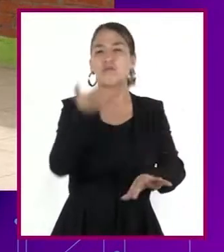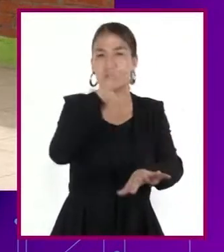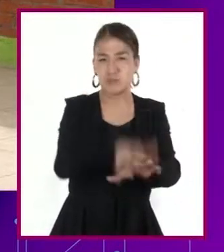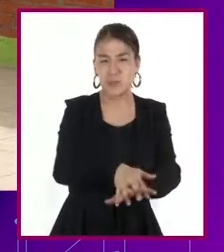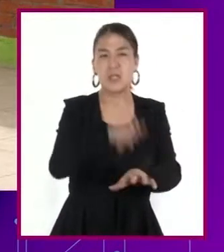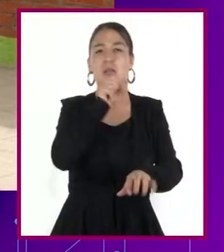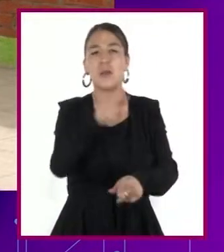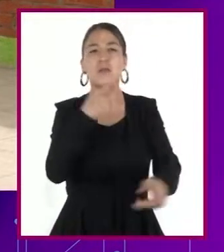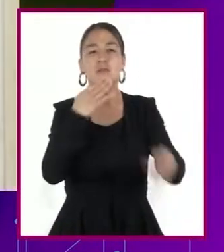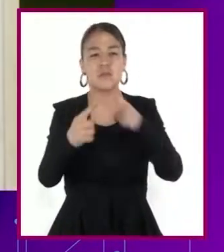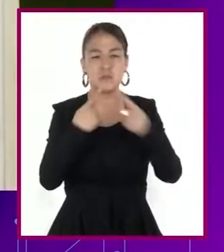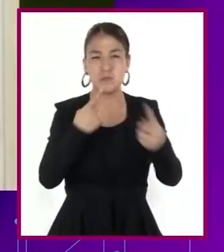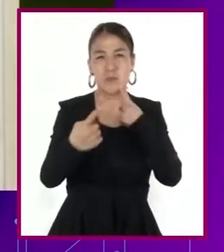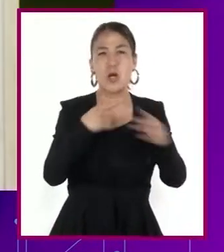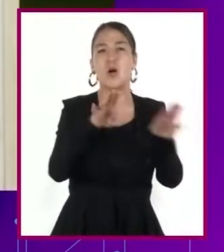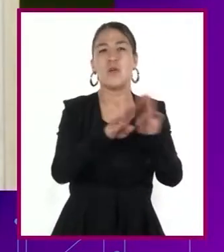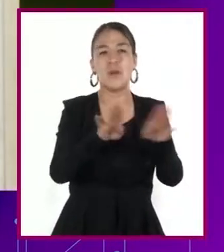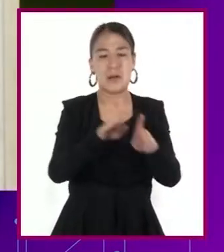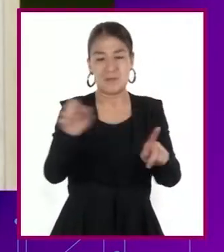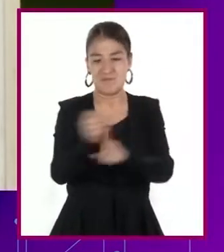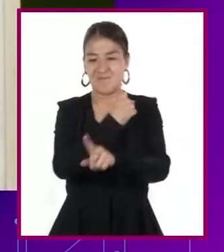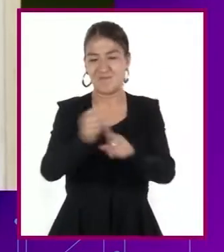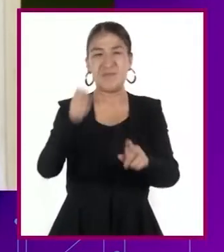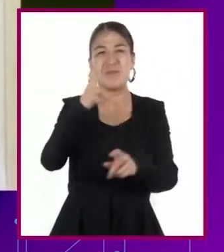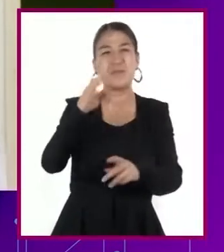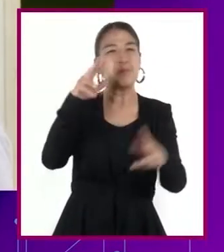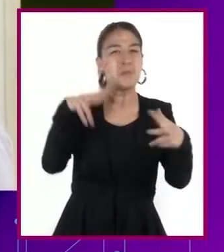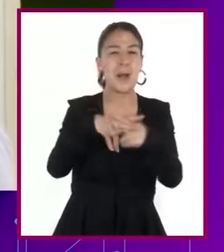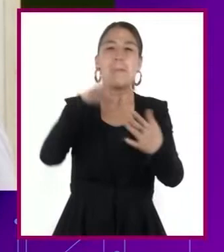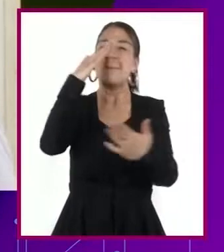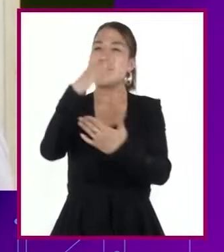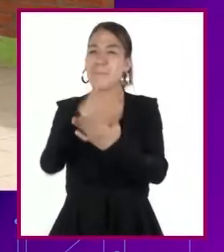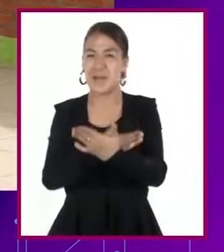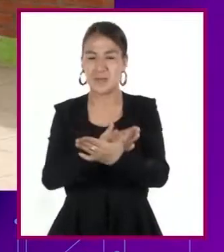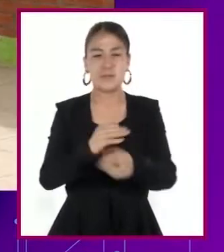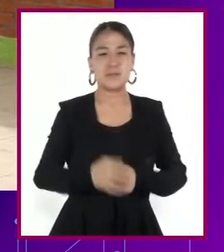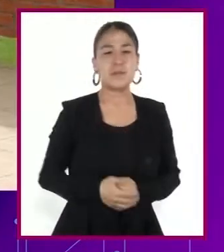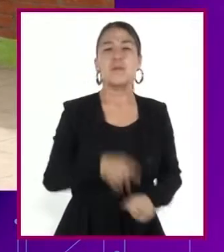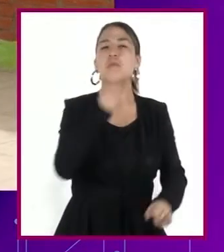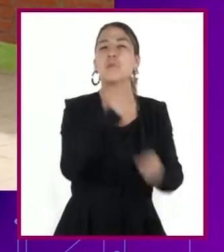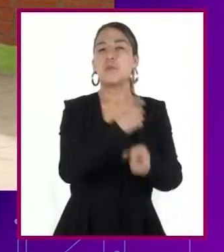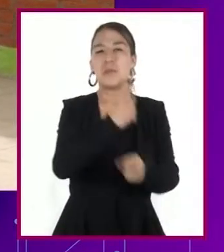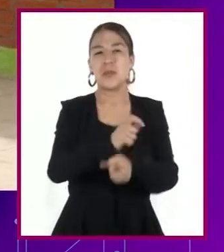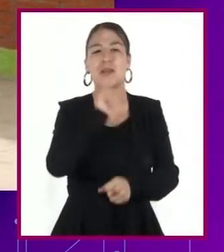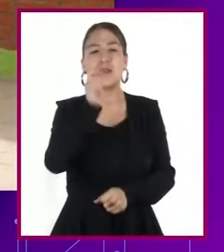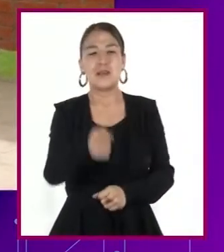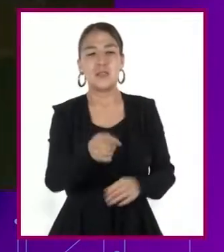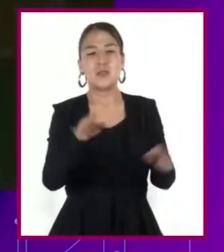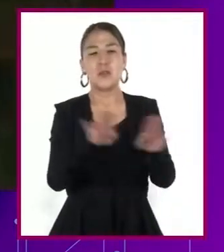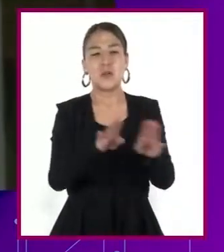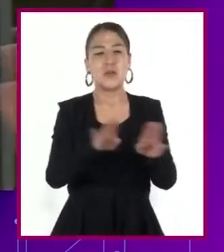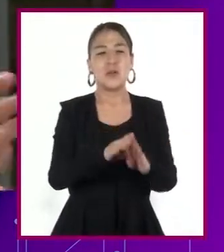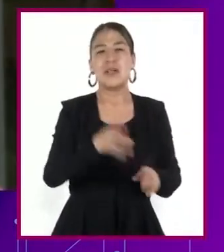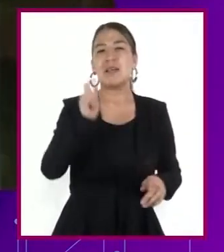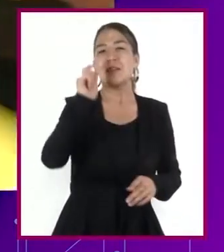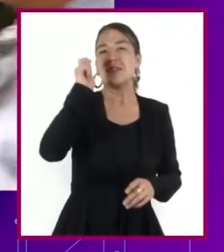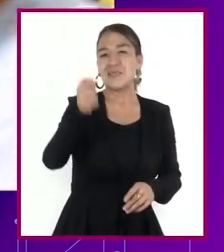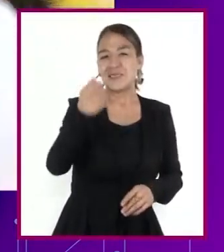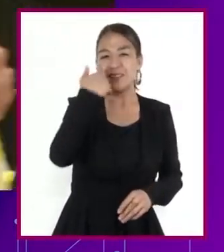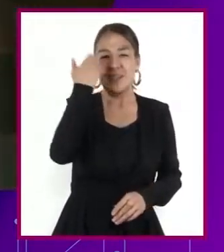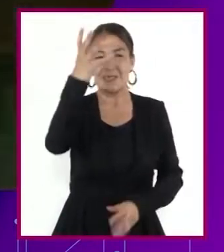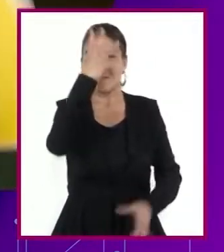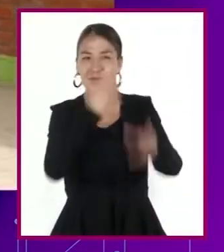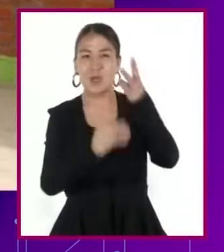la convivencia mejora y las agresiones disminuyen. El primer paso en la obtención de un genuino saber